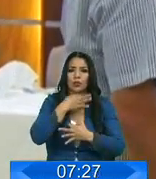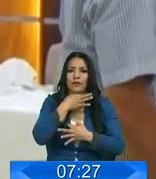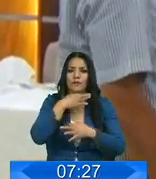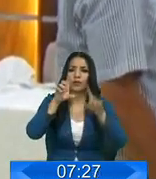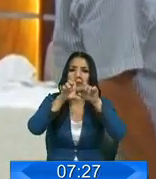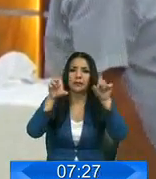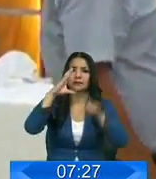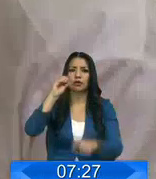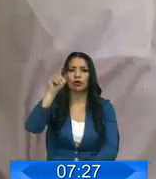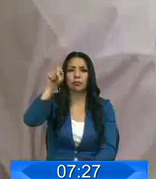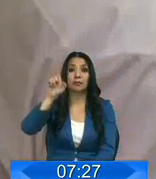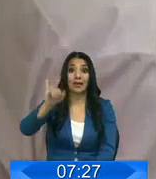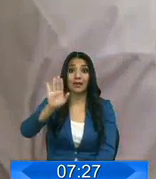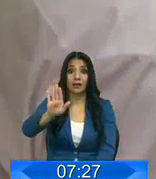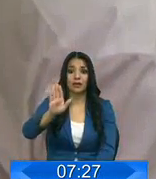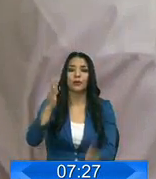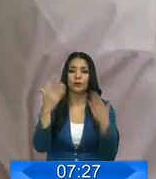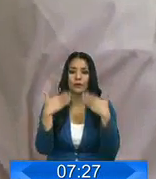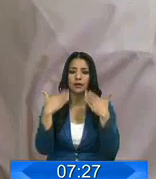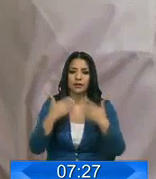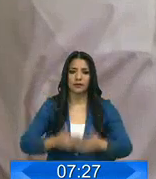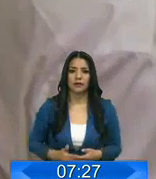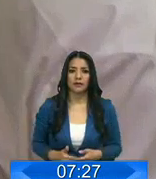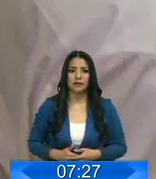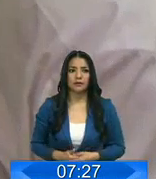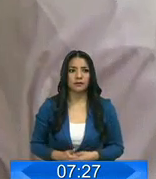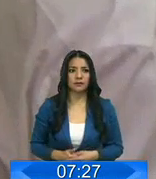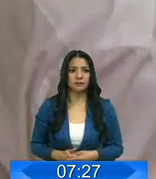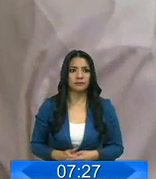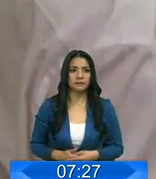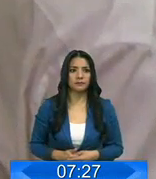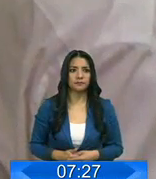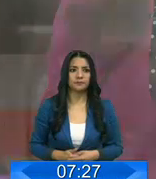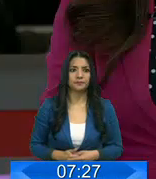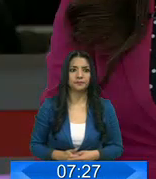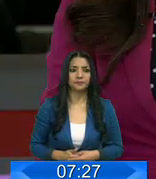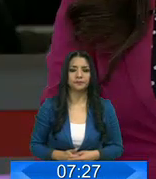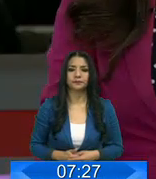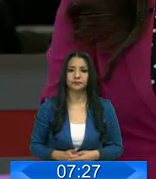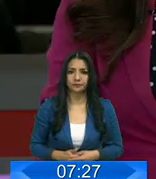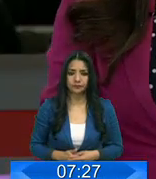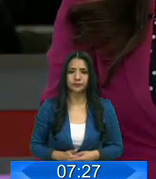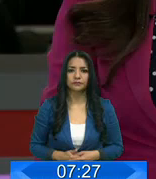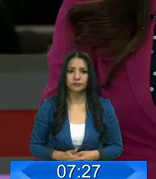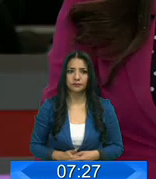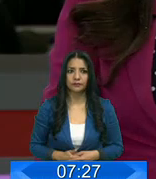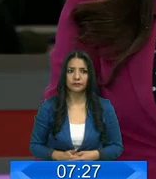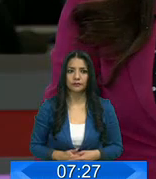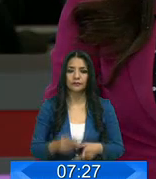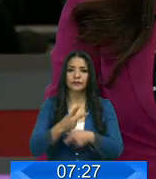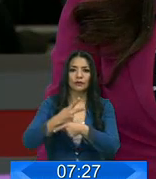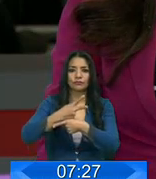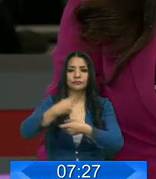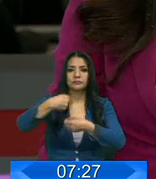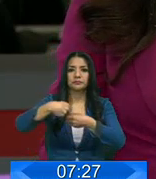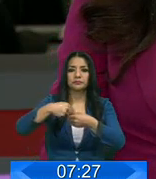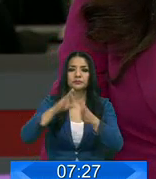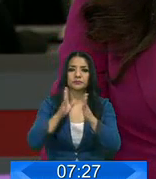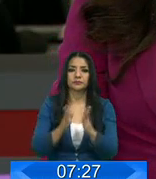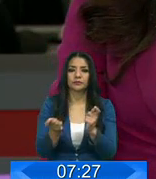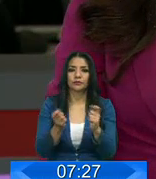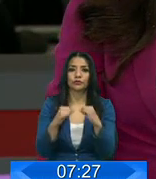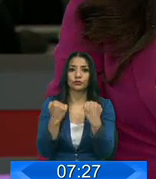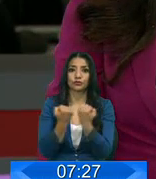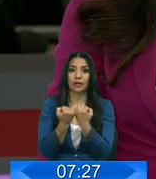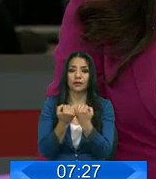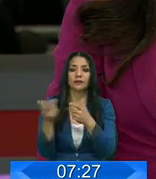Corpey en Guayaquil, informó Jorge Escobar. El Consejo de Participación Ciudadana y Control